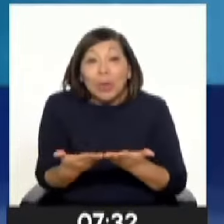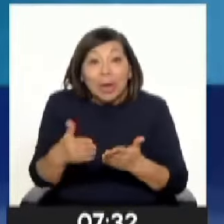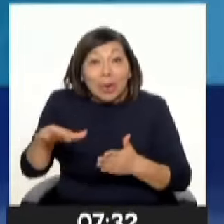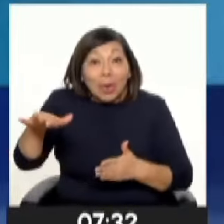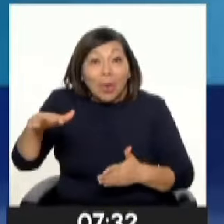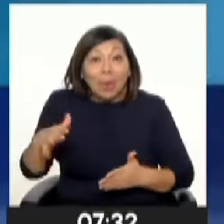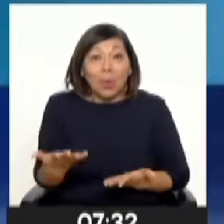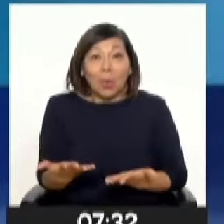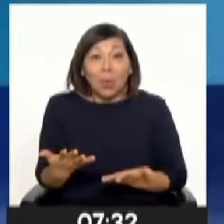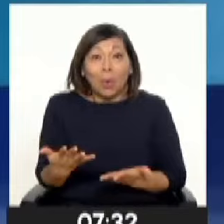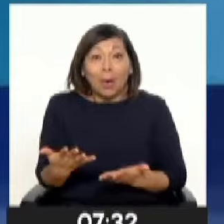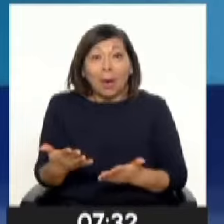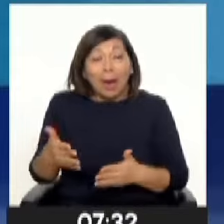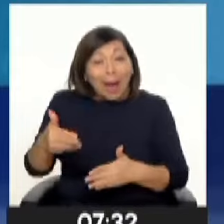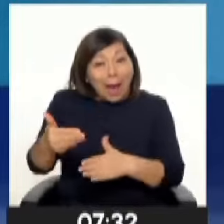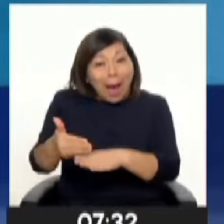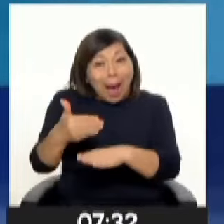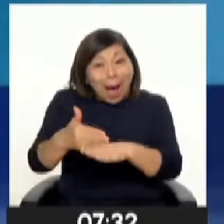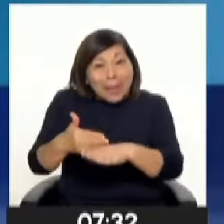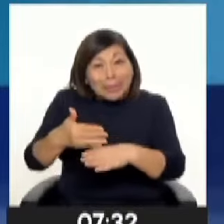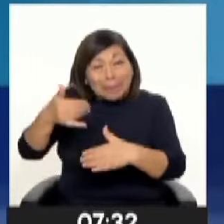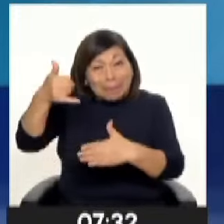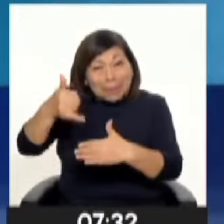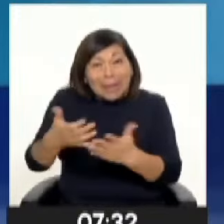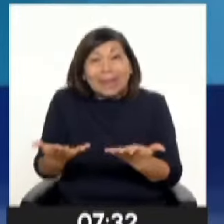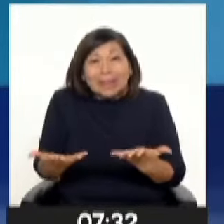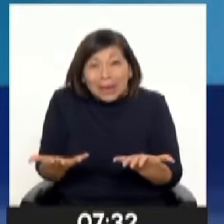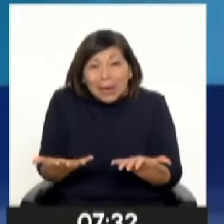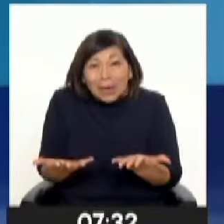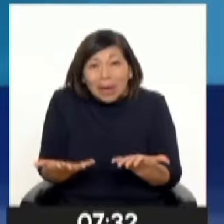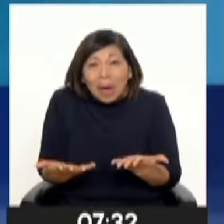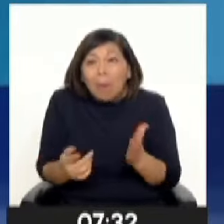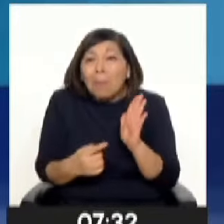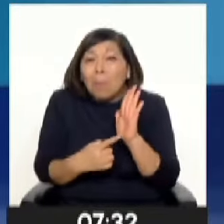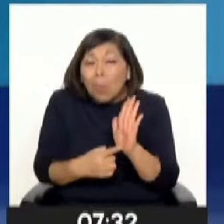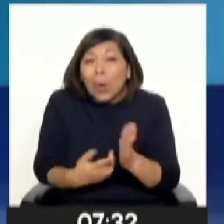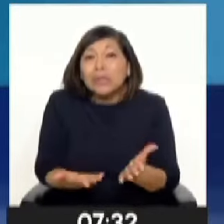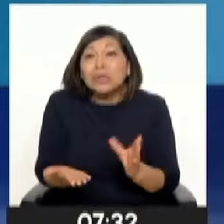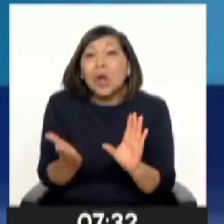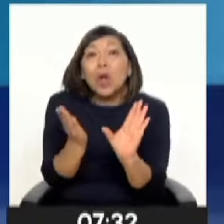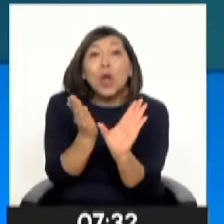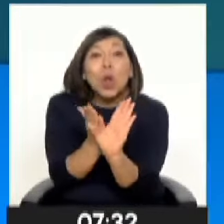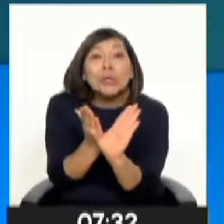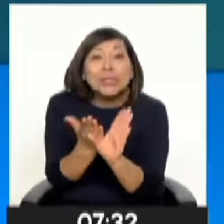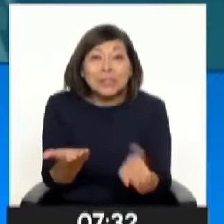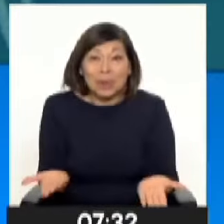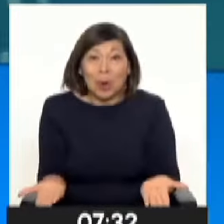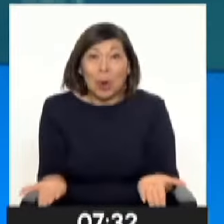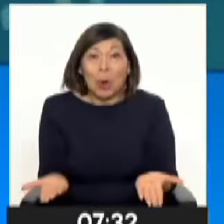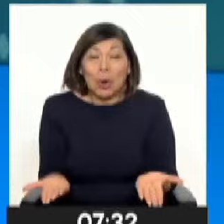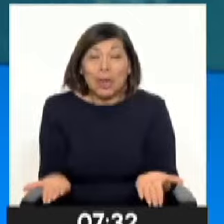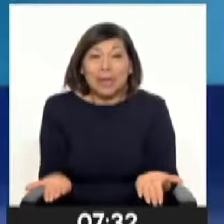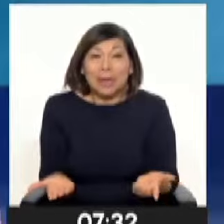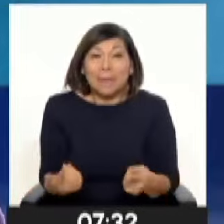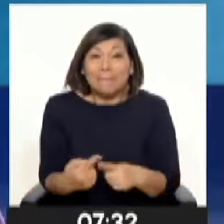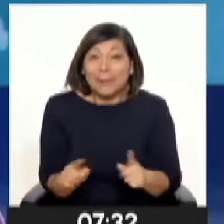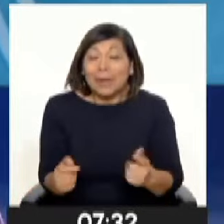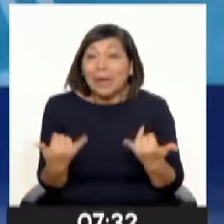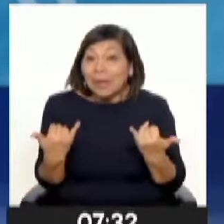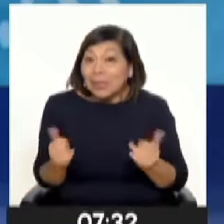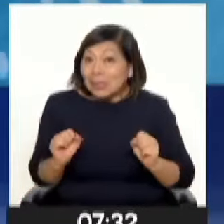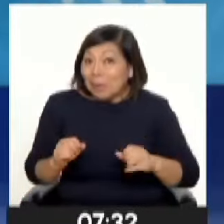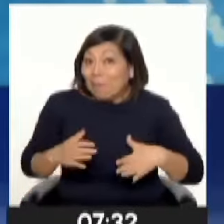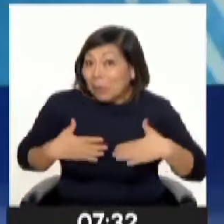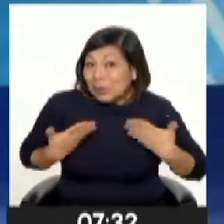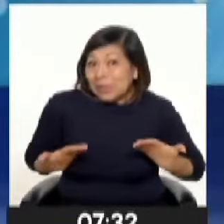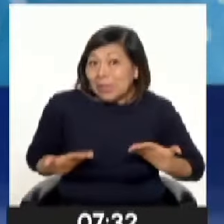con 4 años de este antecedente tuvo que tener muestras. Los psicólogos de los por colegios, eso, ¿no? Una agresión, o sea, y eso es